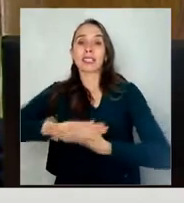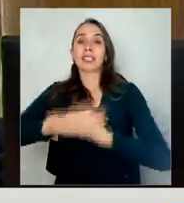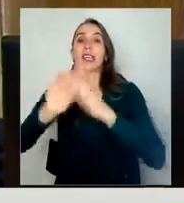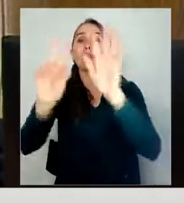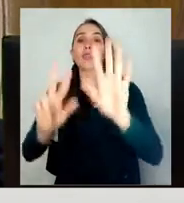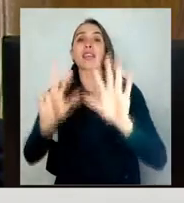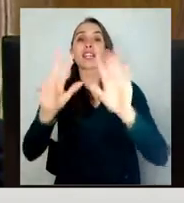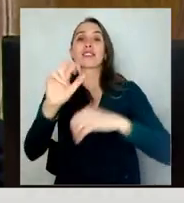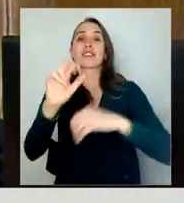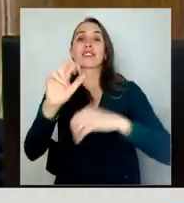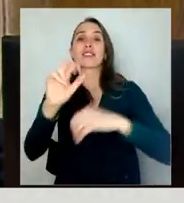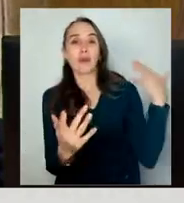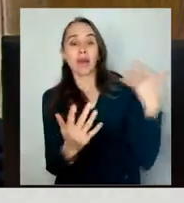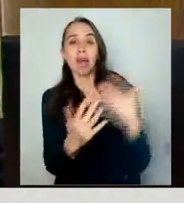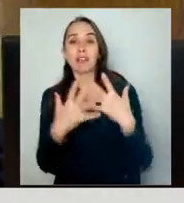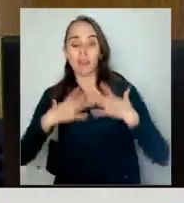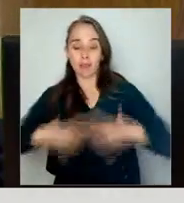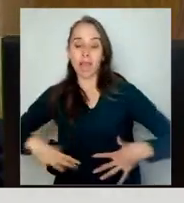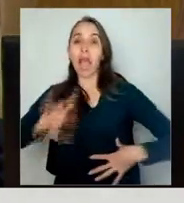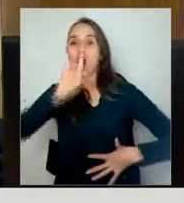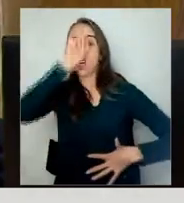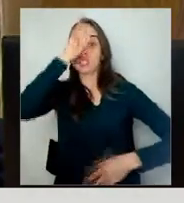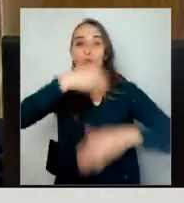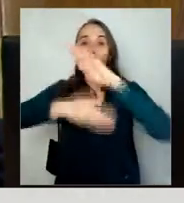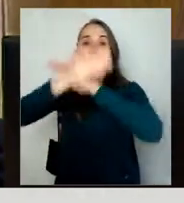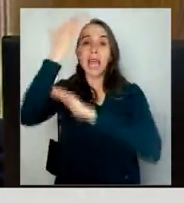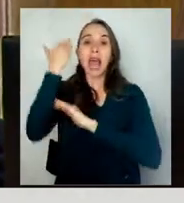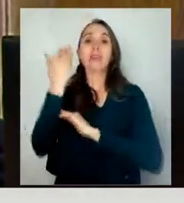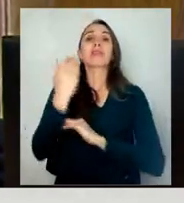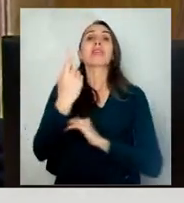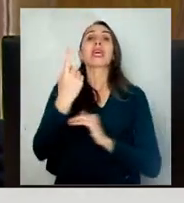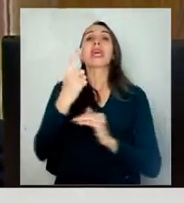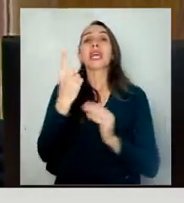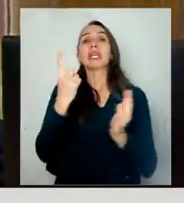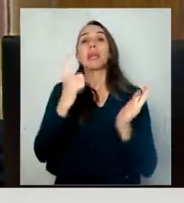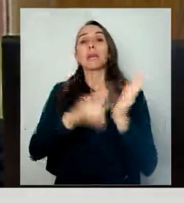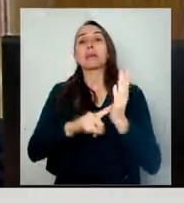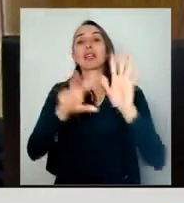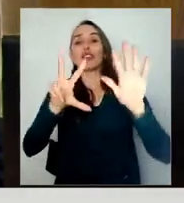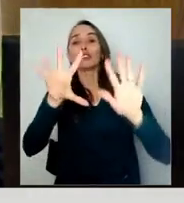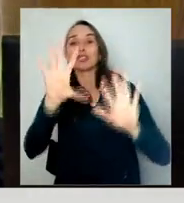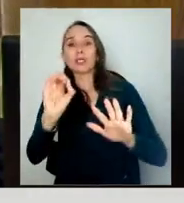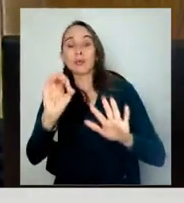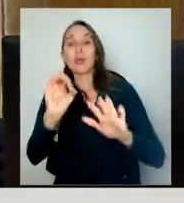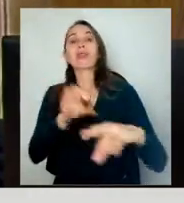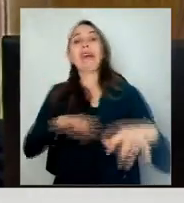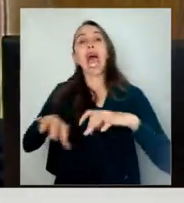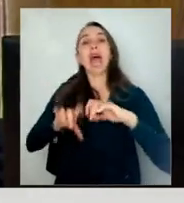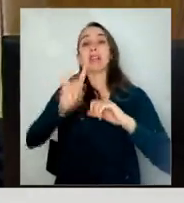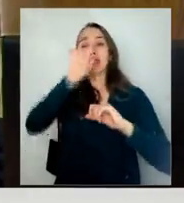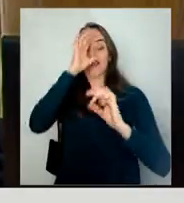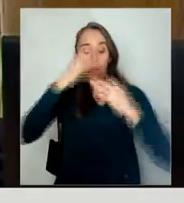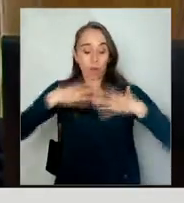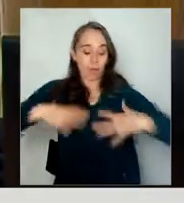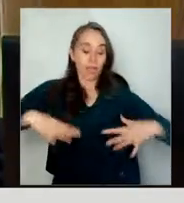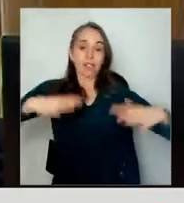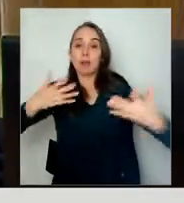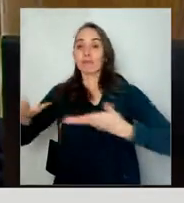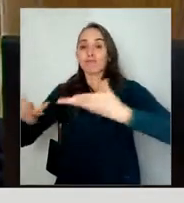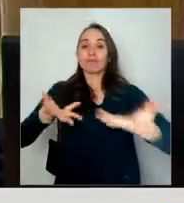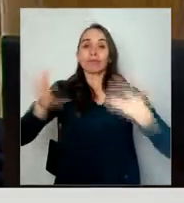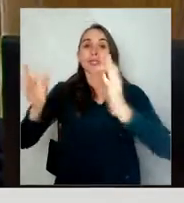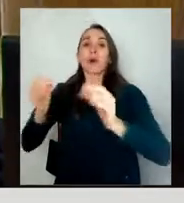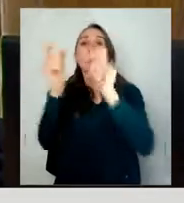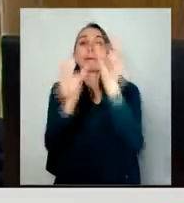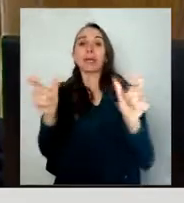vestidos a la usanza de mediado del siglo 19 y rememorando actividades sociales tradicionales de la época los habitantes del puerto buscan